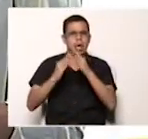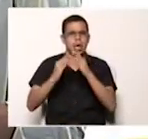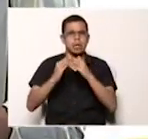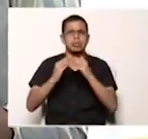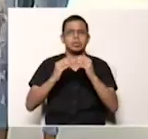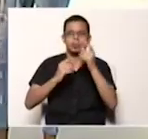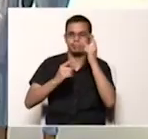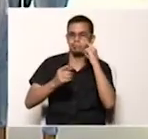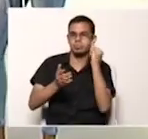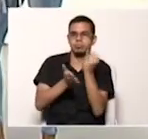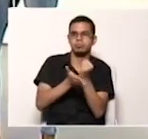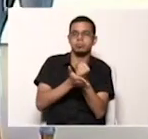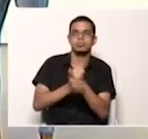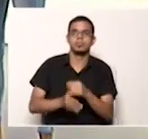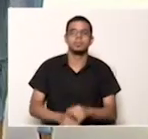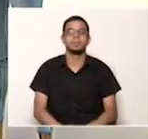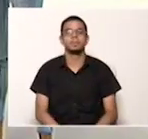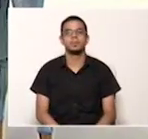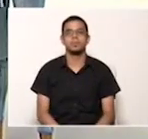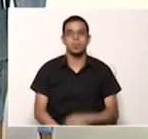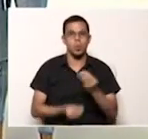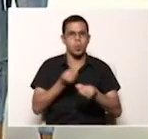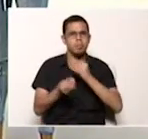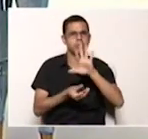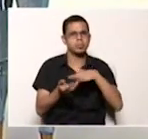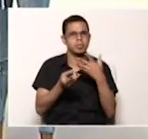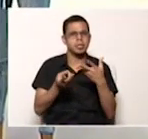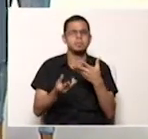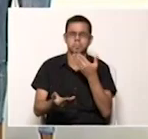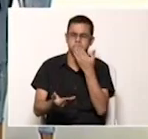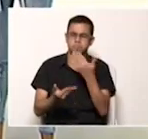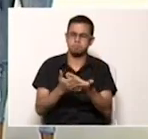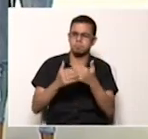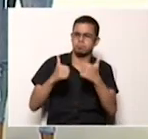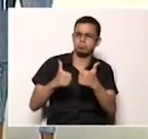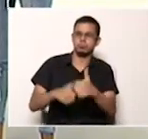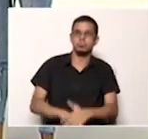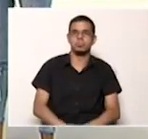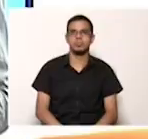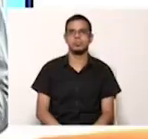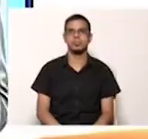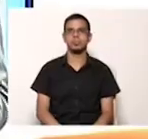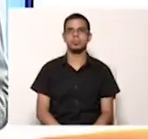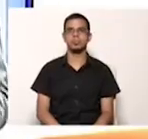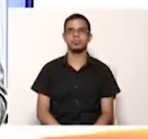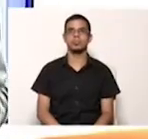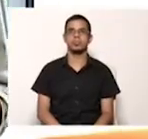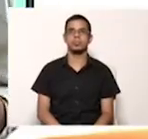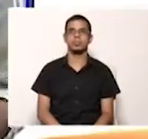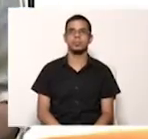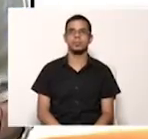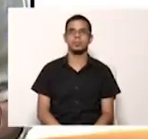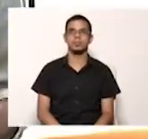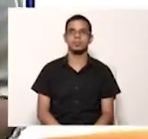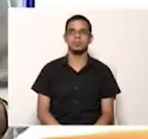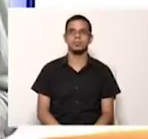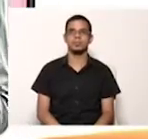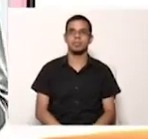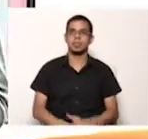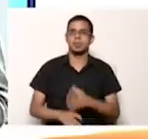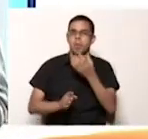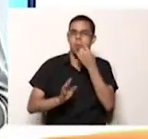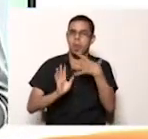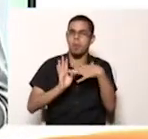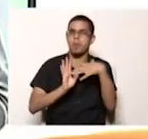están? Bienvenidos. Muchas gracias, Jocelyn, bienvenida. Gracias a ustedes por hacerme parte de esta clase del día de hoy. Estoy presta para recordar cosas y para